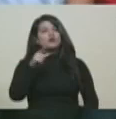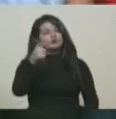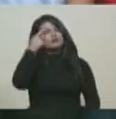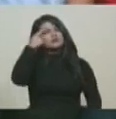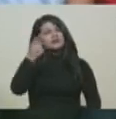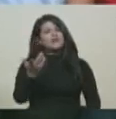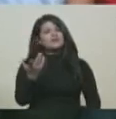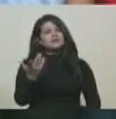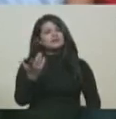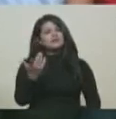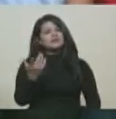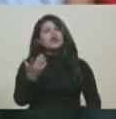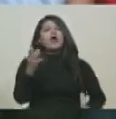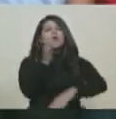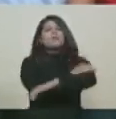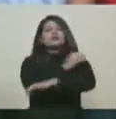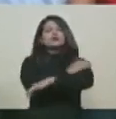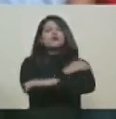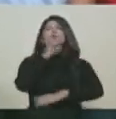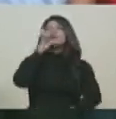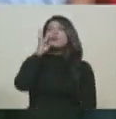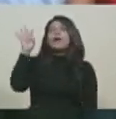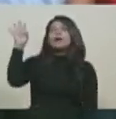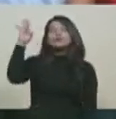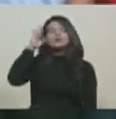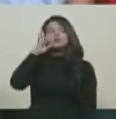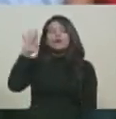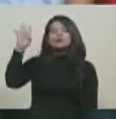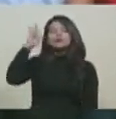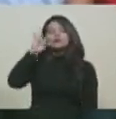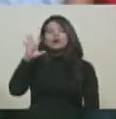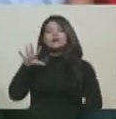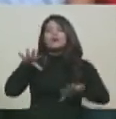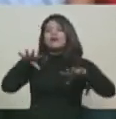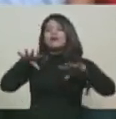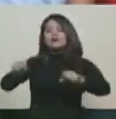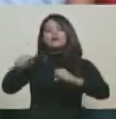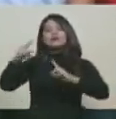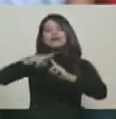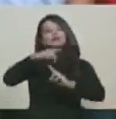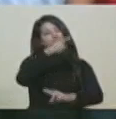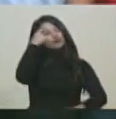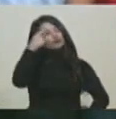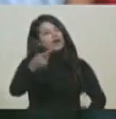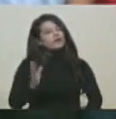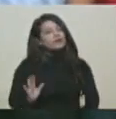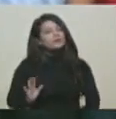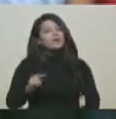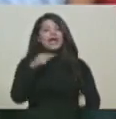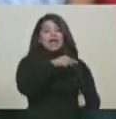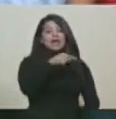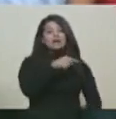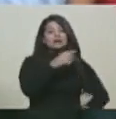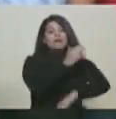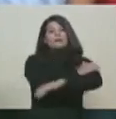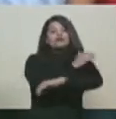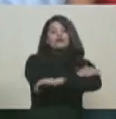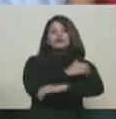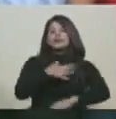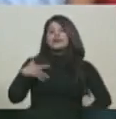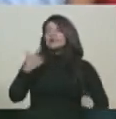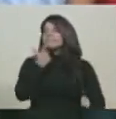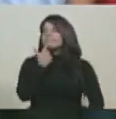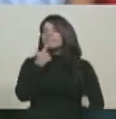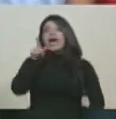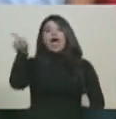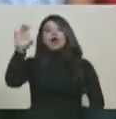con qué soñaría la derecha de gobernar el estado Táchira. Ponerse de rodillas ante la